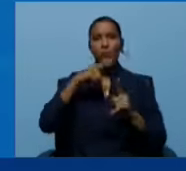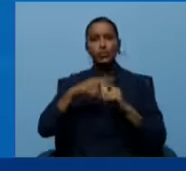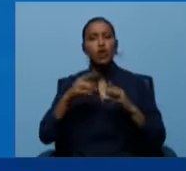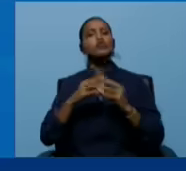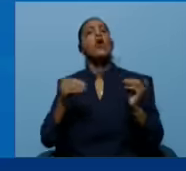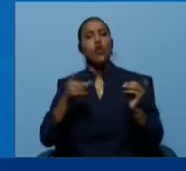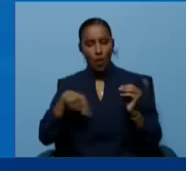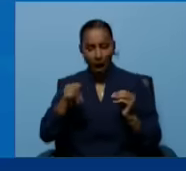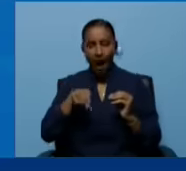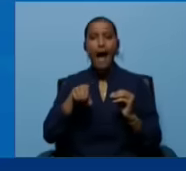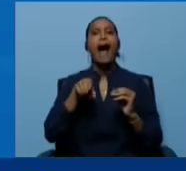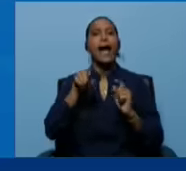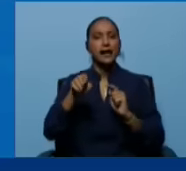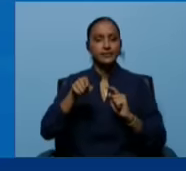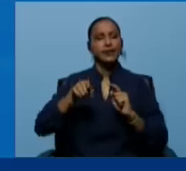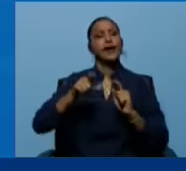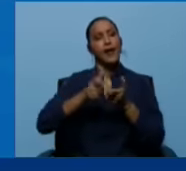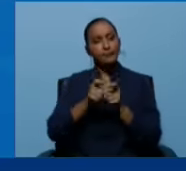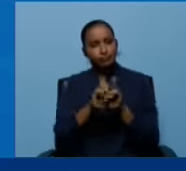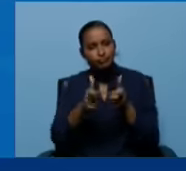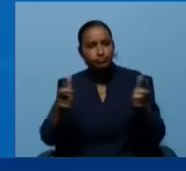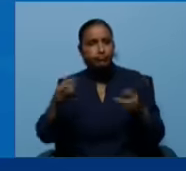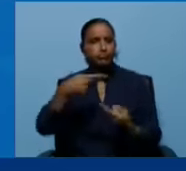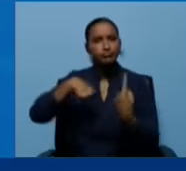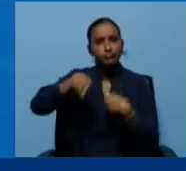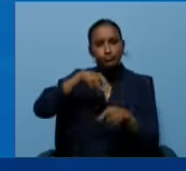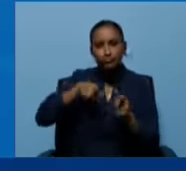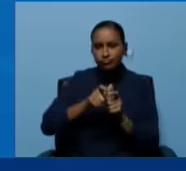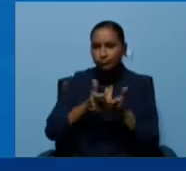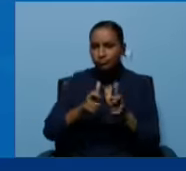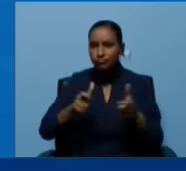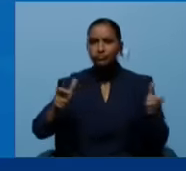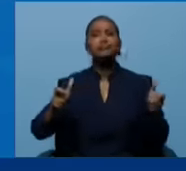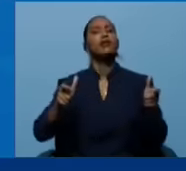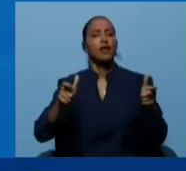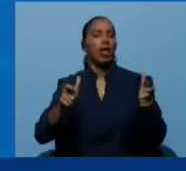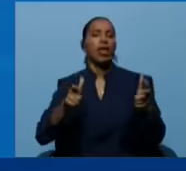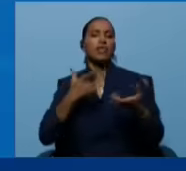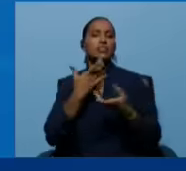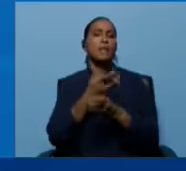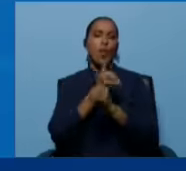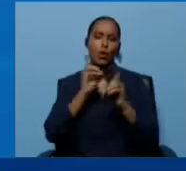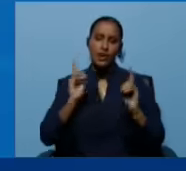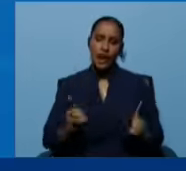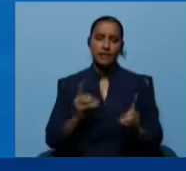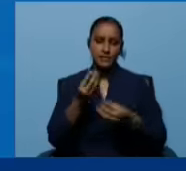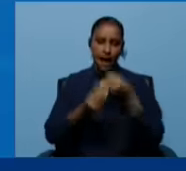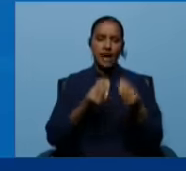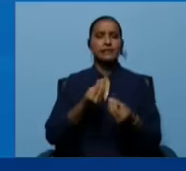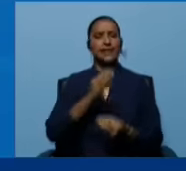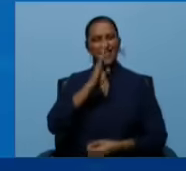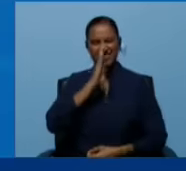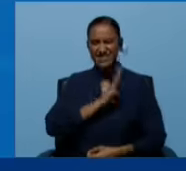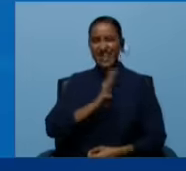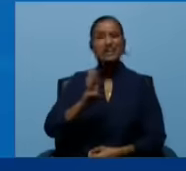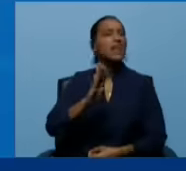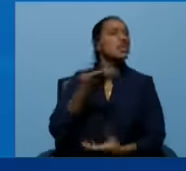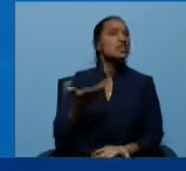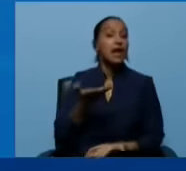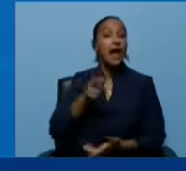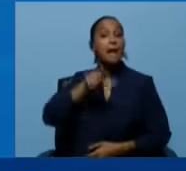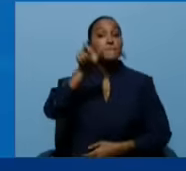Tremendo ejemplo de democracia nueva, democracia directa, de democracia popular, de